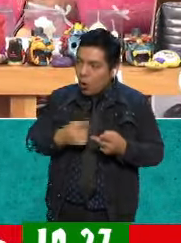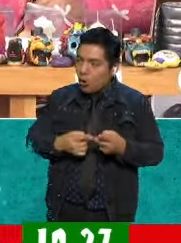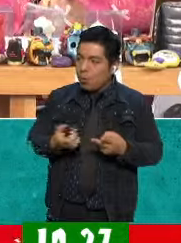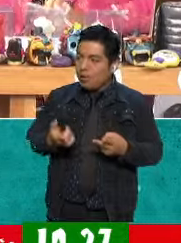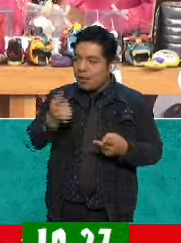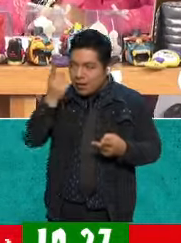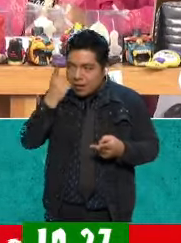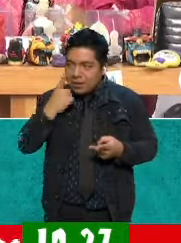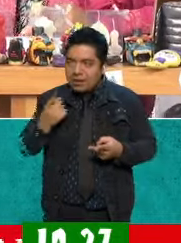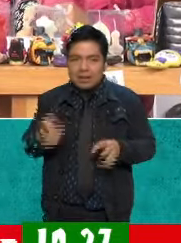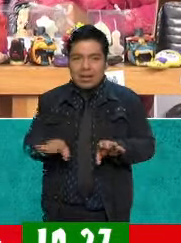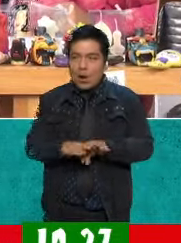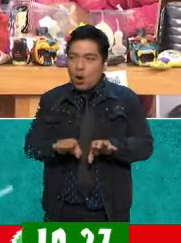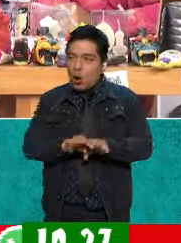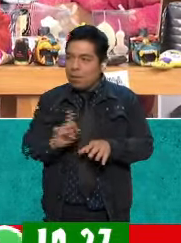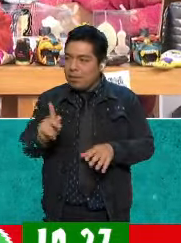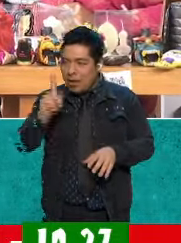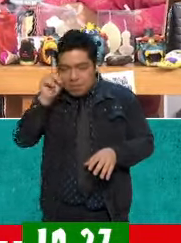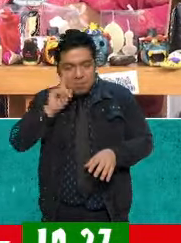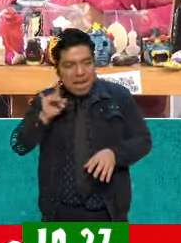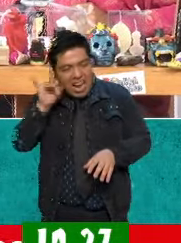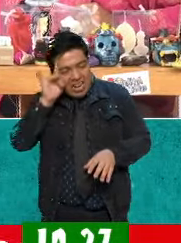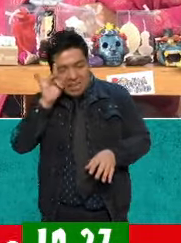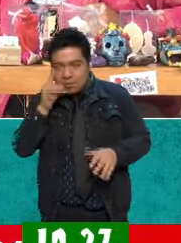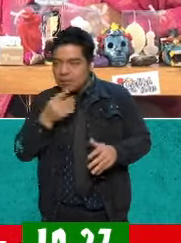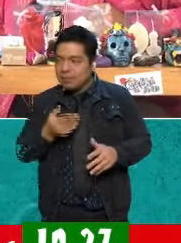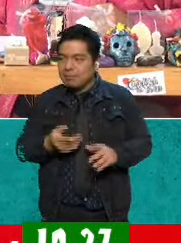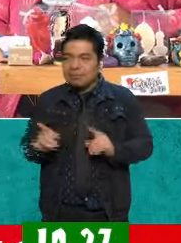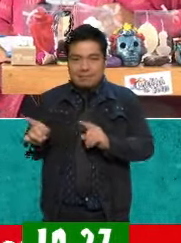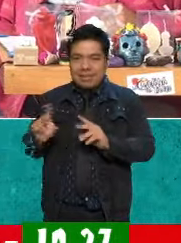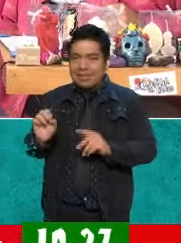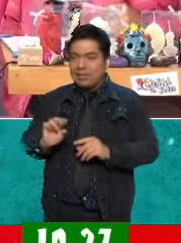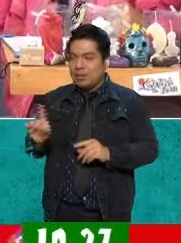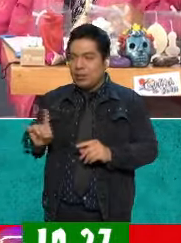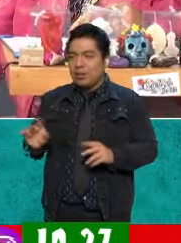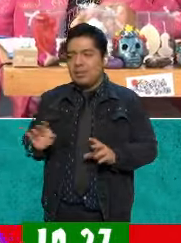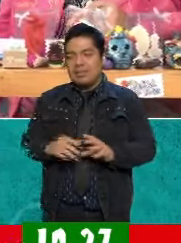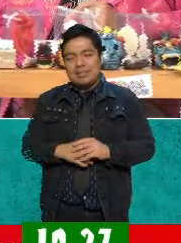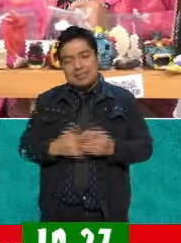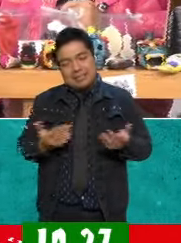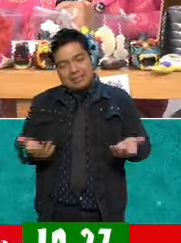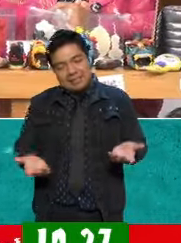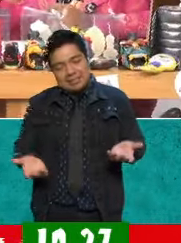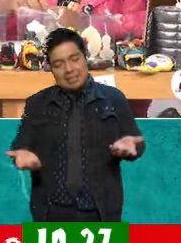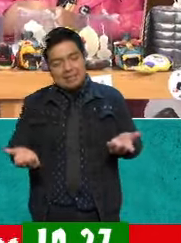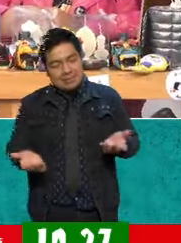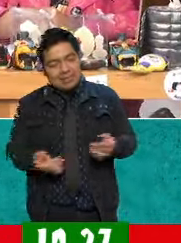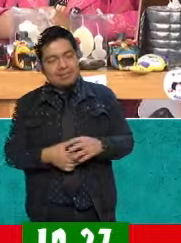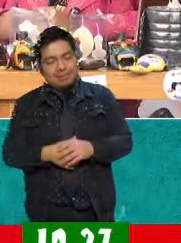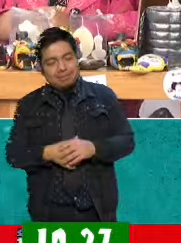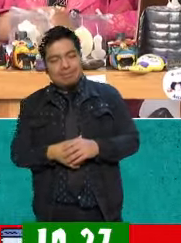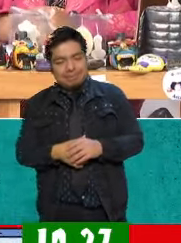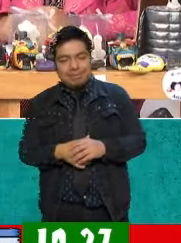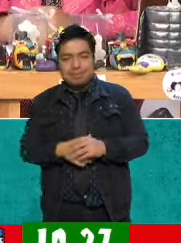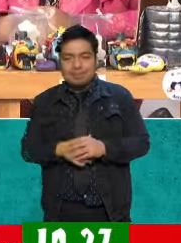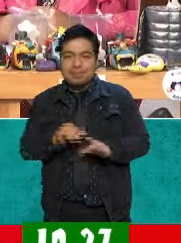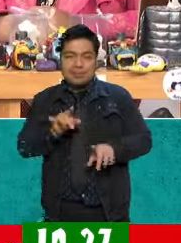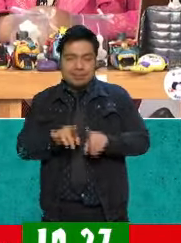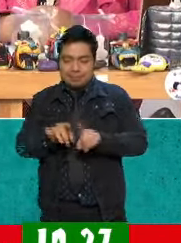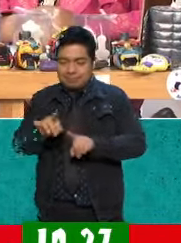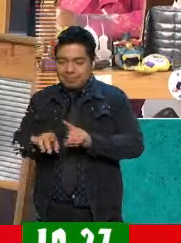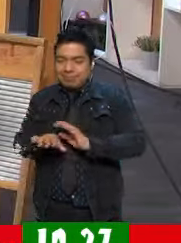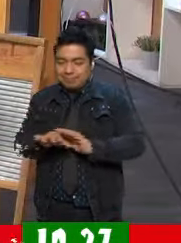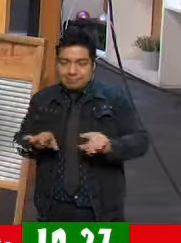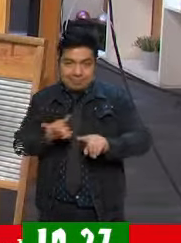qué momento le dice usted perra maldita a Pedrito? Pues, ¿cómo crees que a él no? Ah, pues sí. Oiga, pues, no. Oiga, pero pues sí son sus momentos. Pero